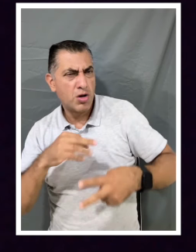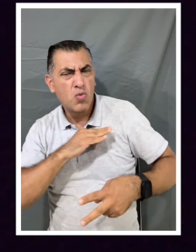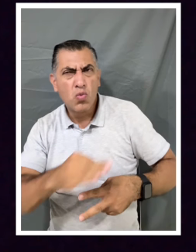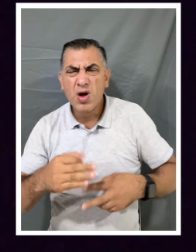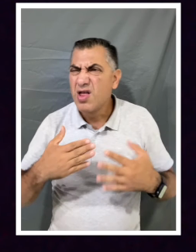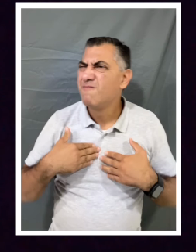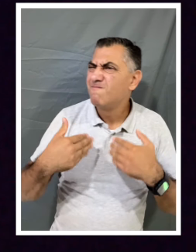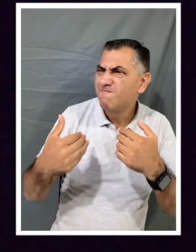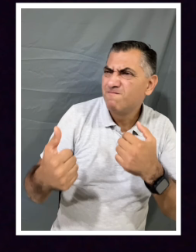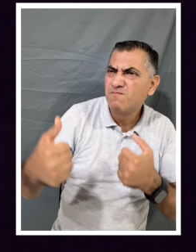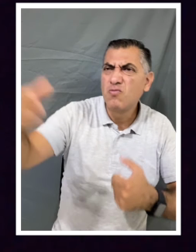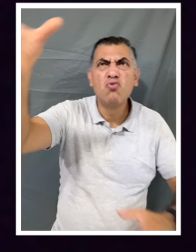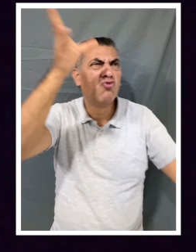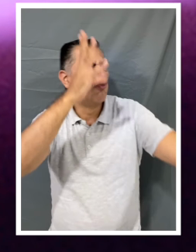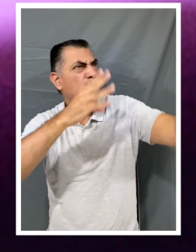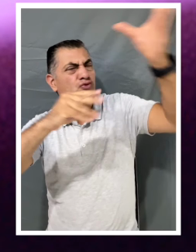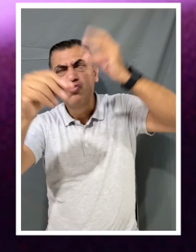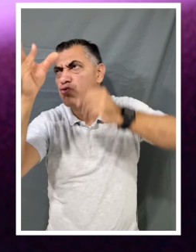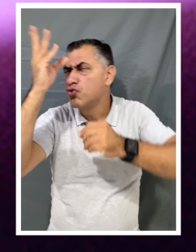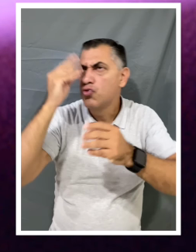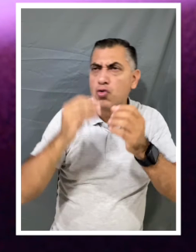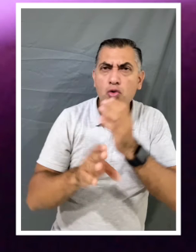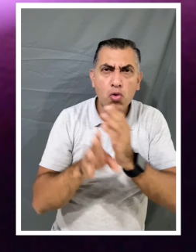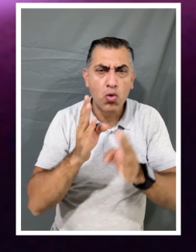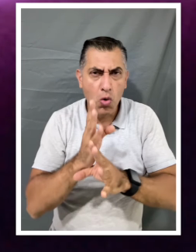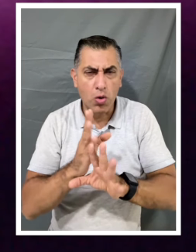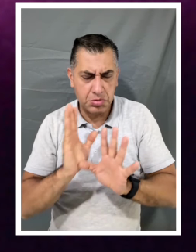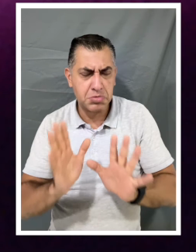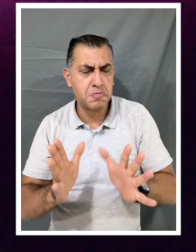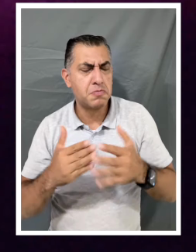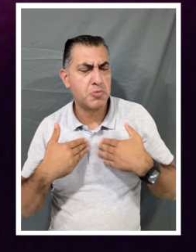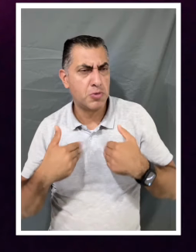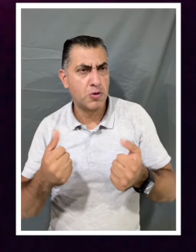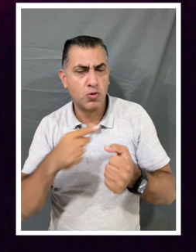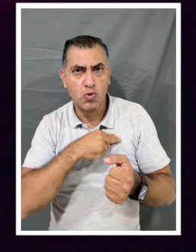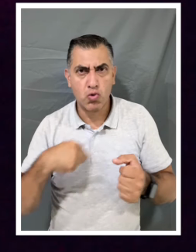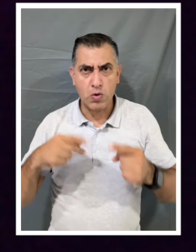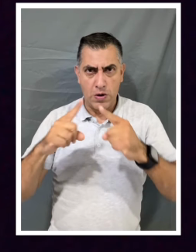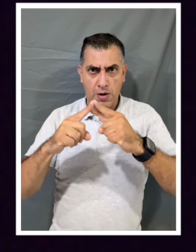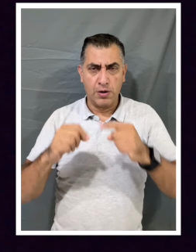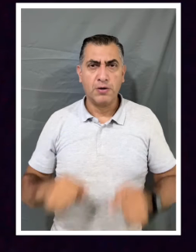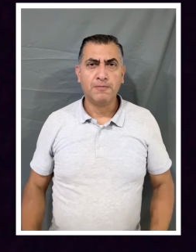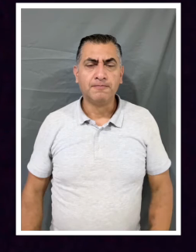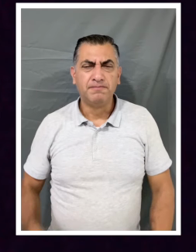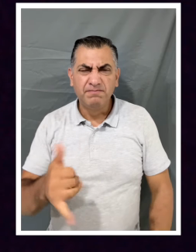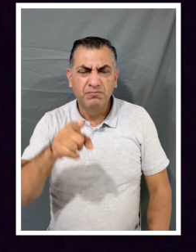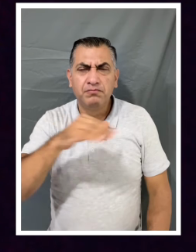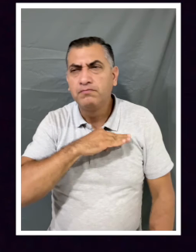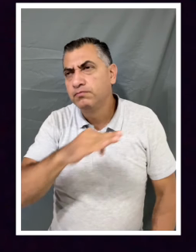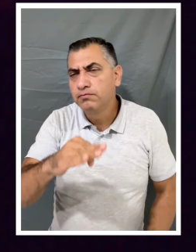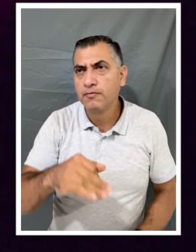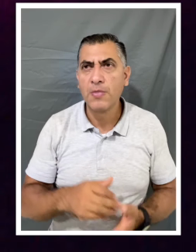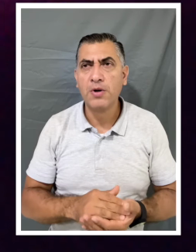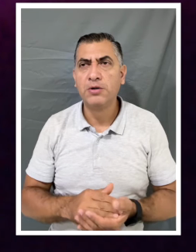claro algunas cosas que son muy importantes que entendamos Y si tú ya llevas rato viniendo a nuestra iglesia pues que lo estés aplicando a tu vida y